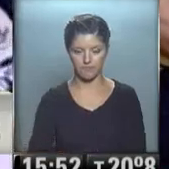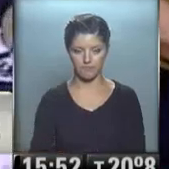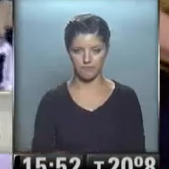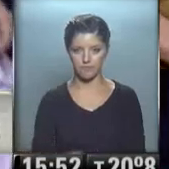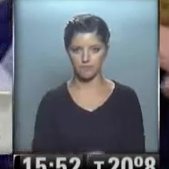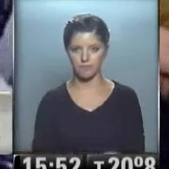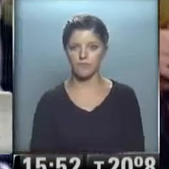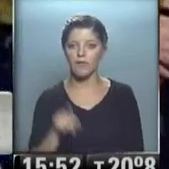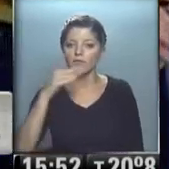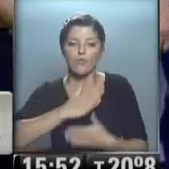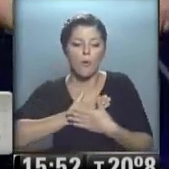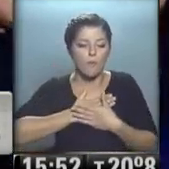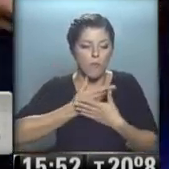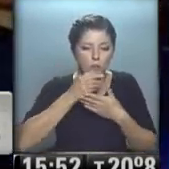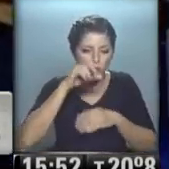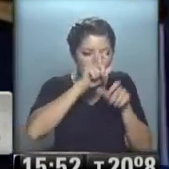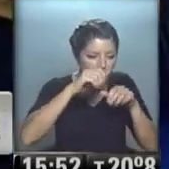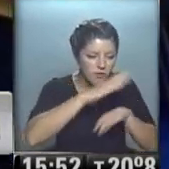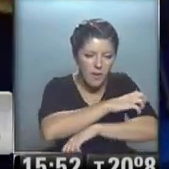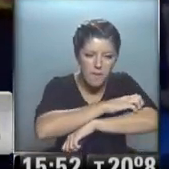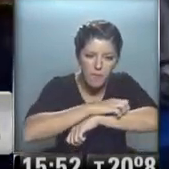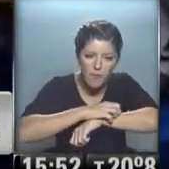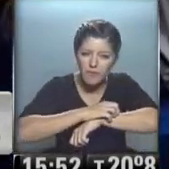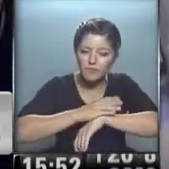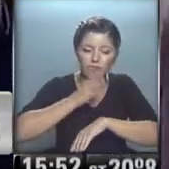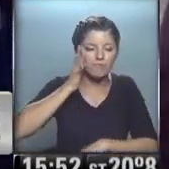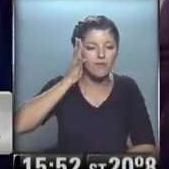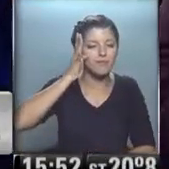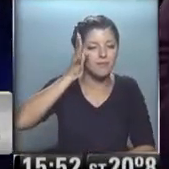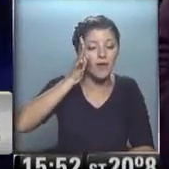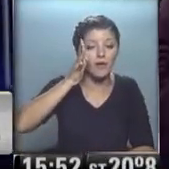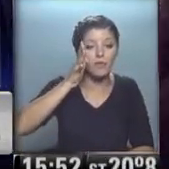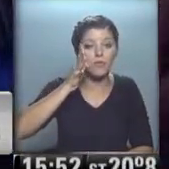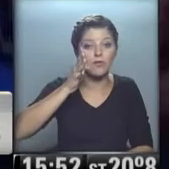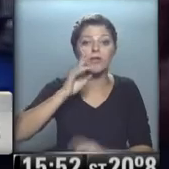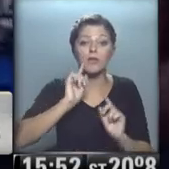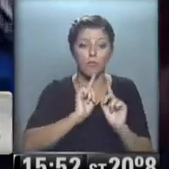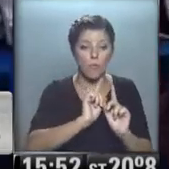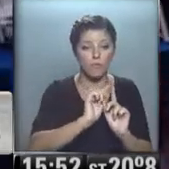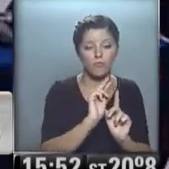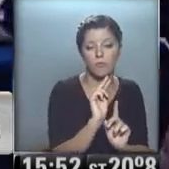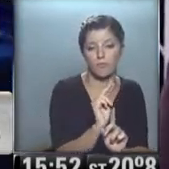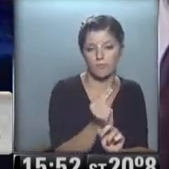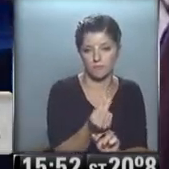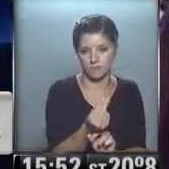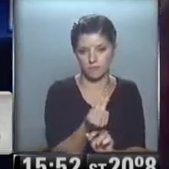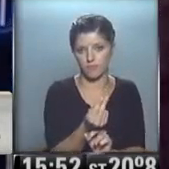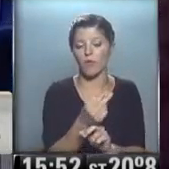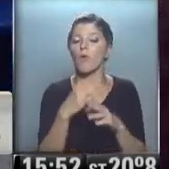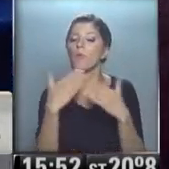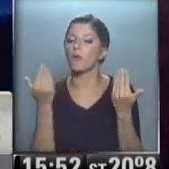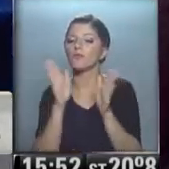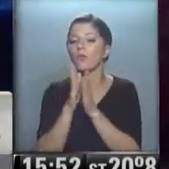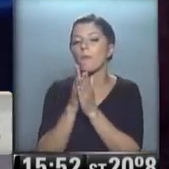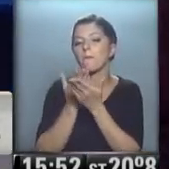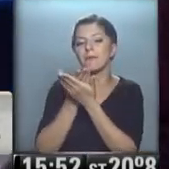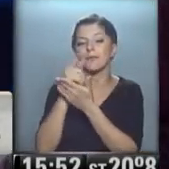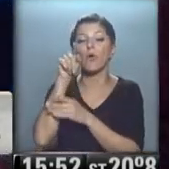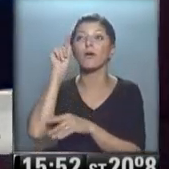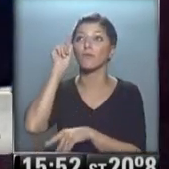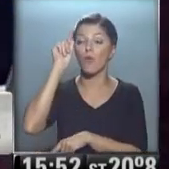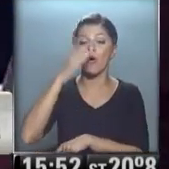que su amor por los pobres fue tan grande que como Jesús dio la vida. Por eso te pedimos que